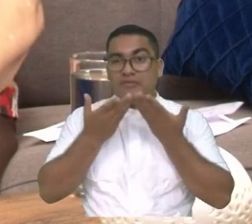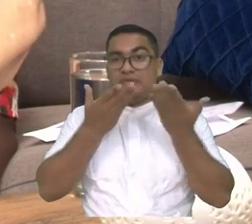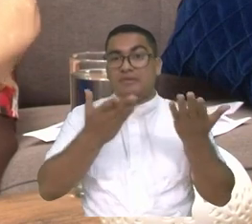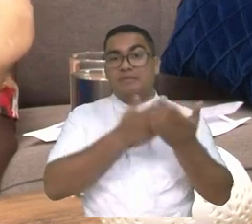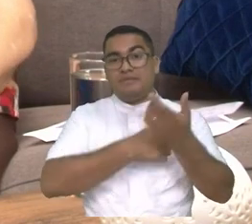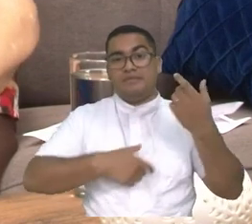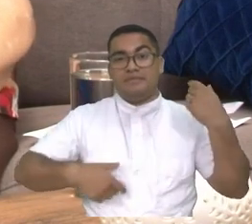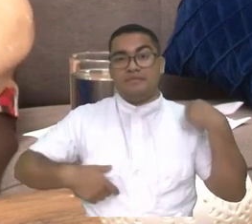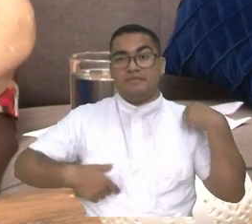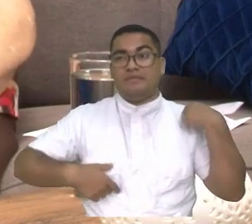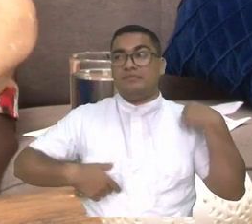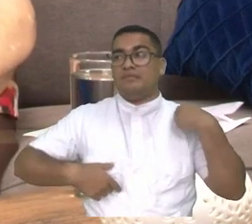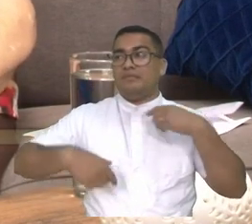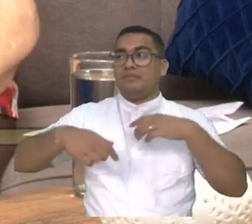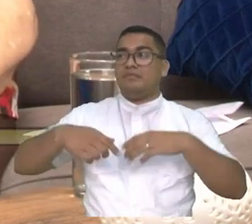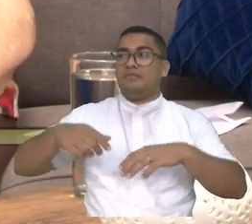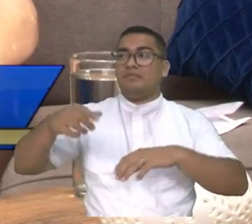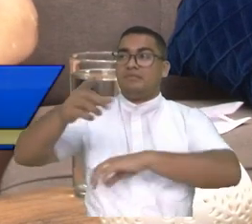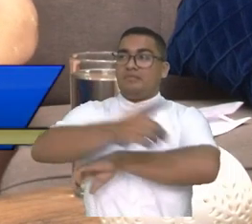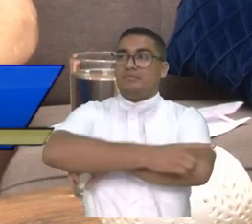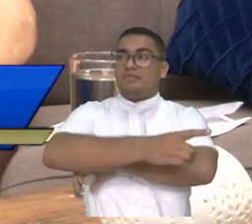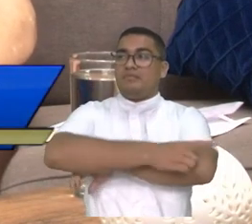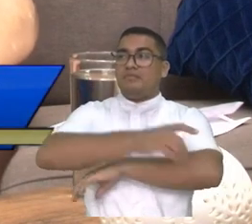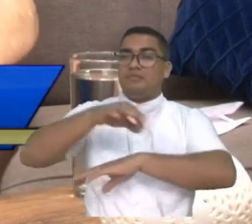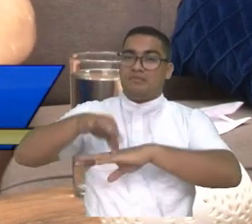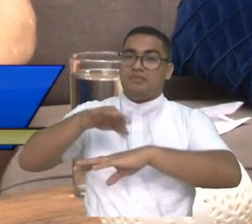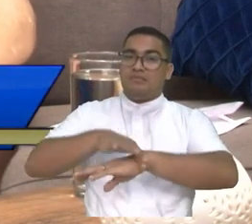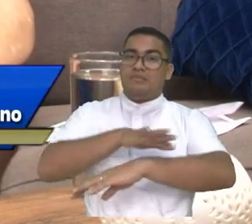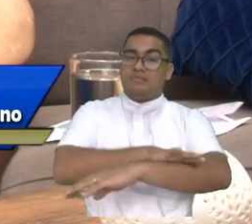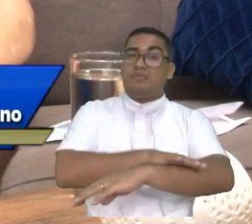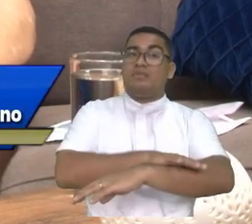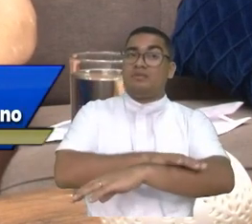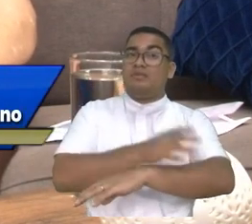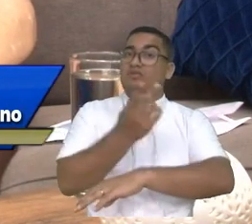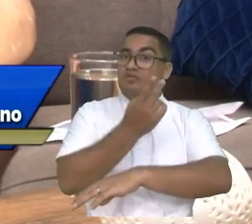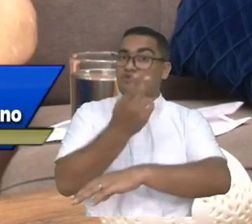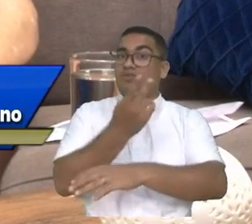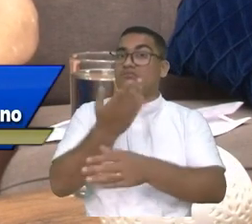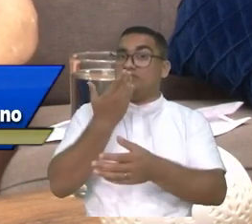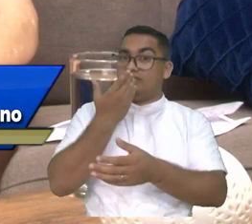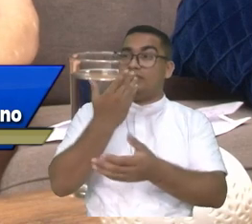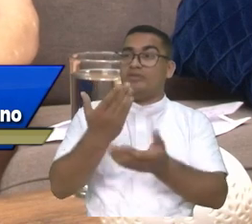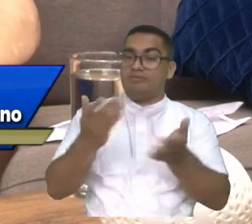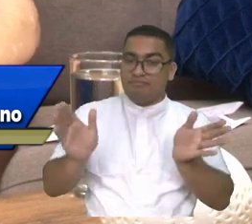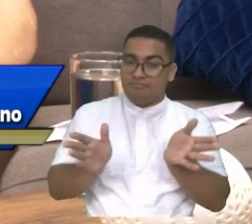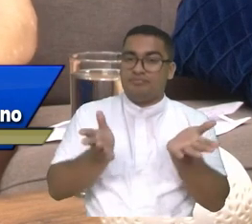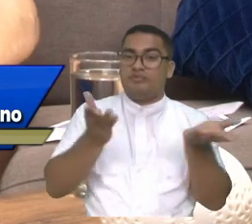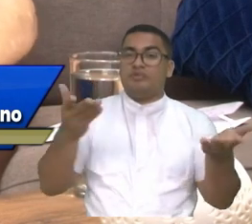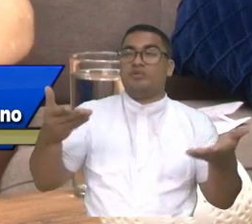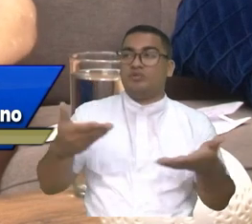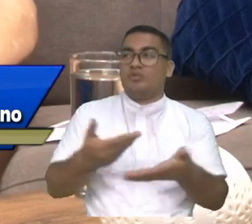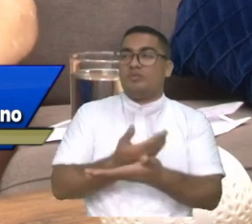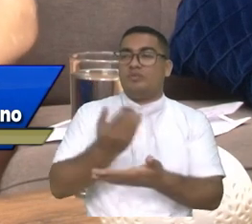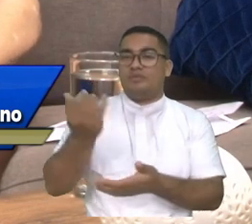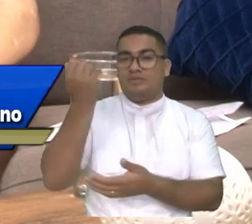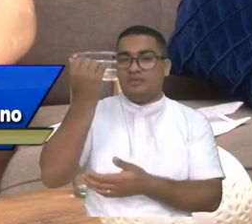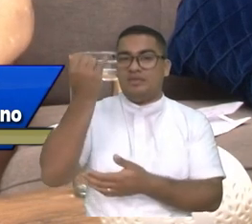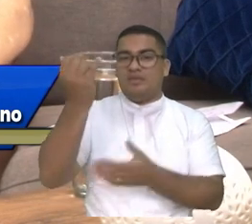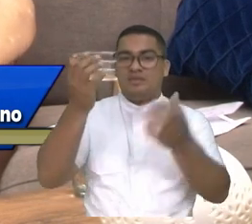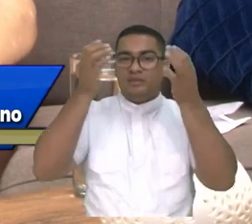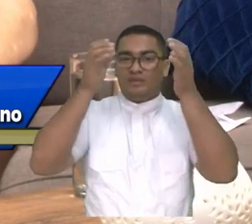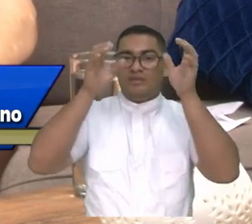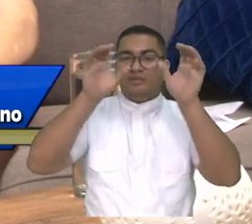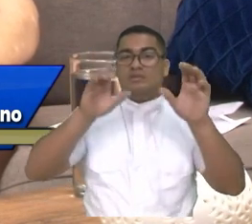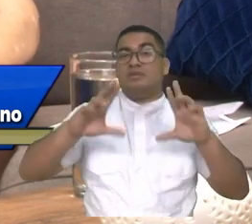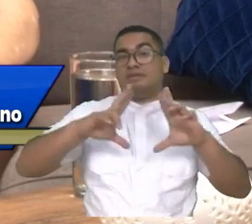y a la compañera Rosario, porque verdaderamente ellos son los promotores de este nuevo surgir de nuestra cultura,